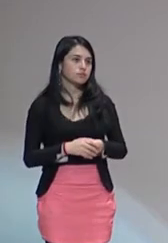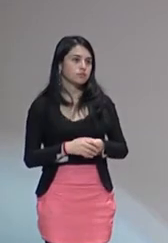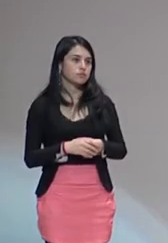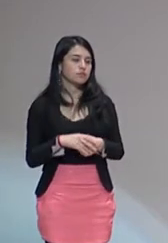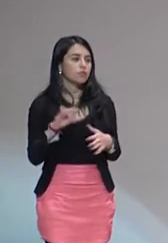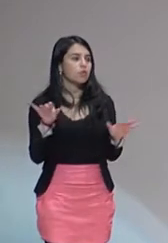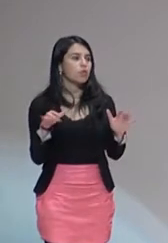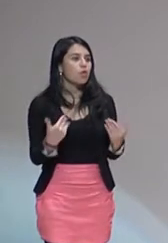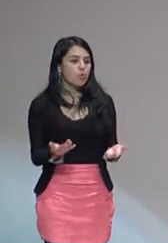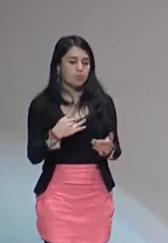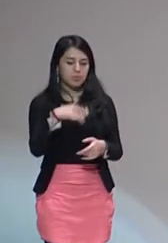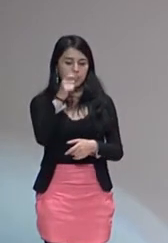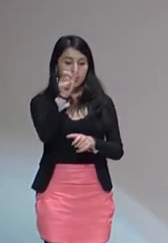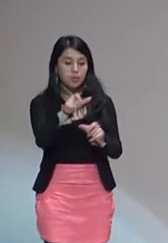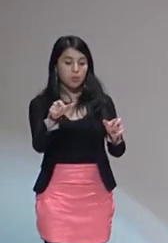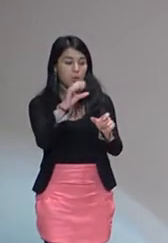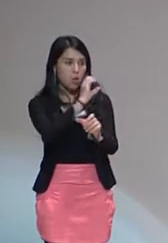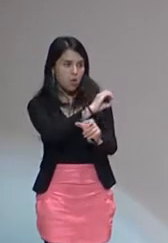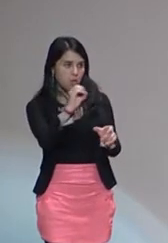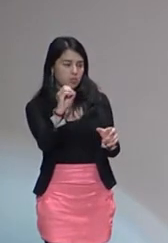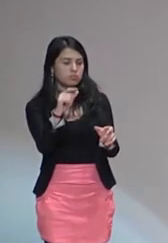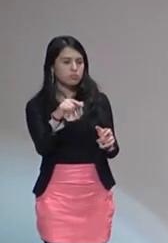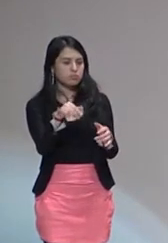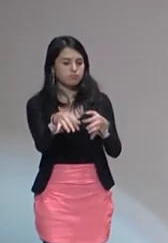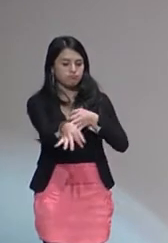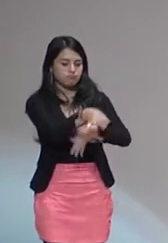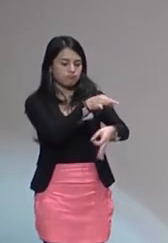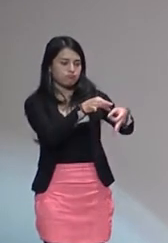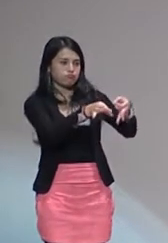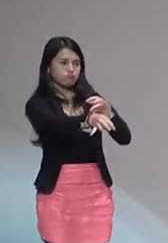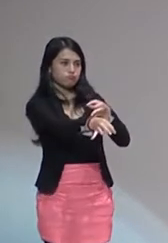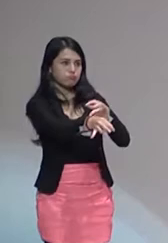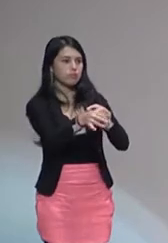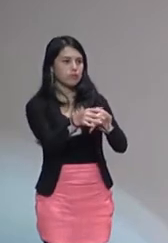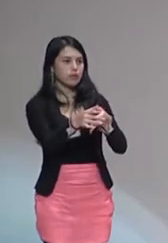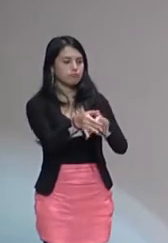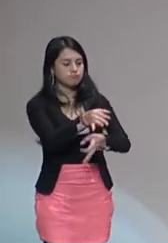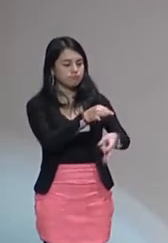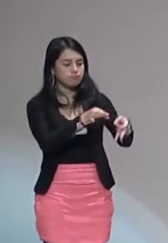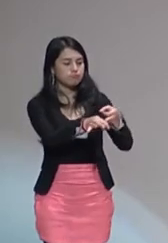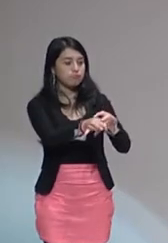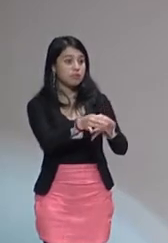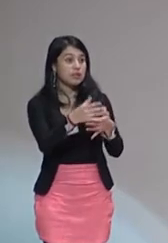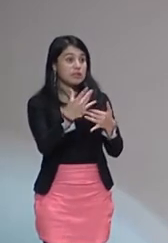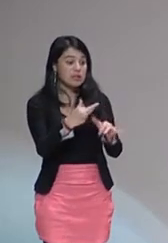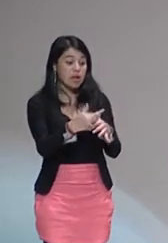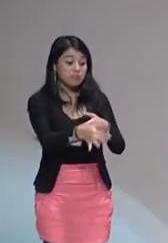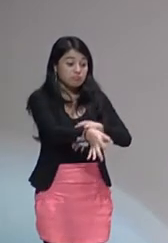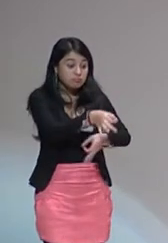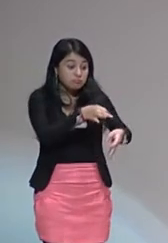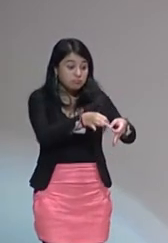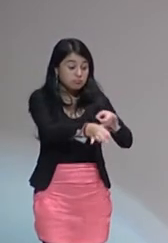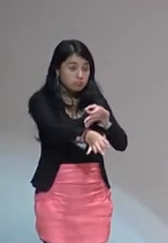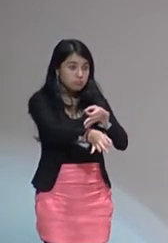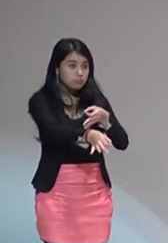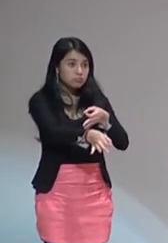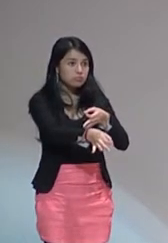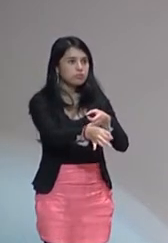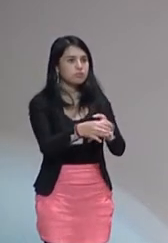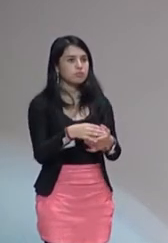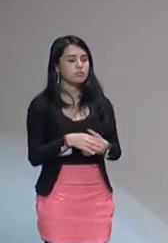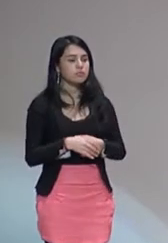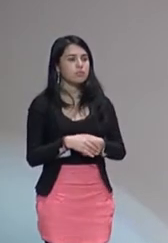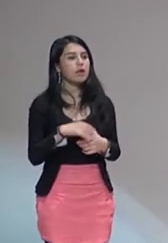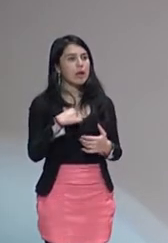la idea de que el chico se ponga en los zapatos del otro. Cuando se logra poner en los zapatos del otro, pues